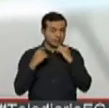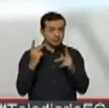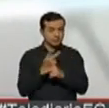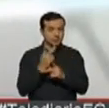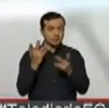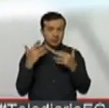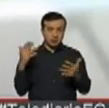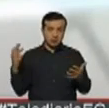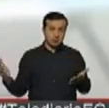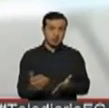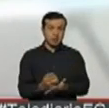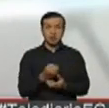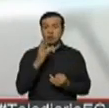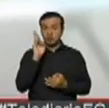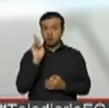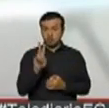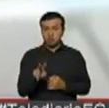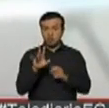Logramos incautar